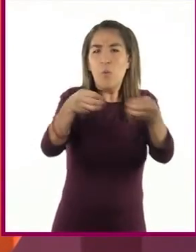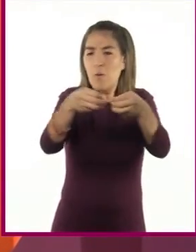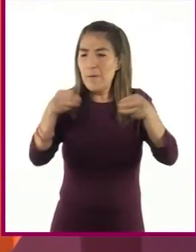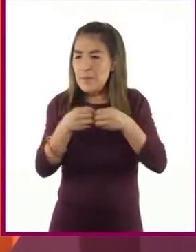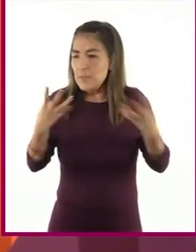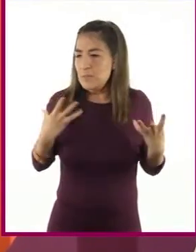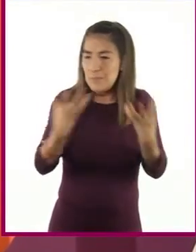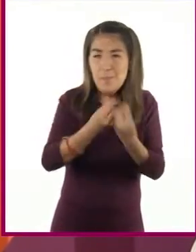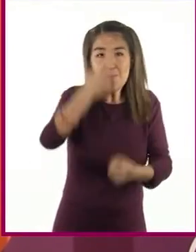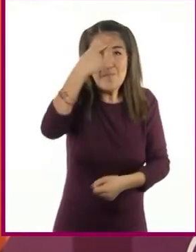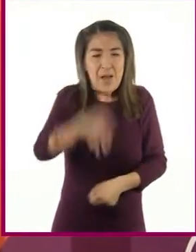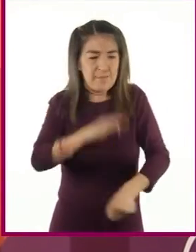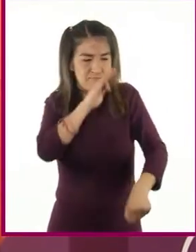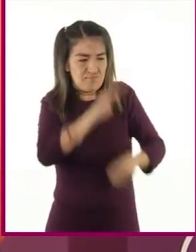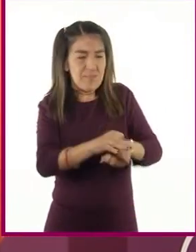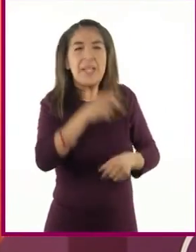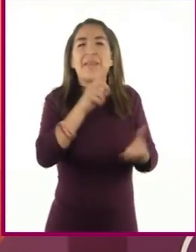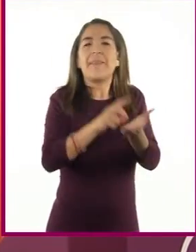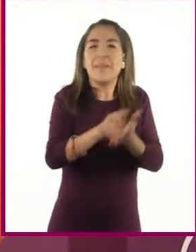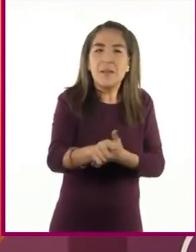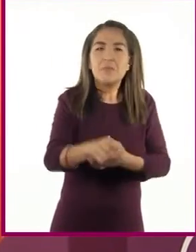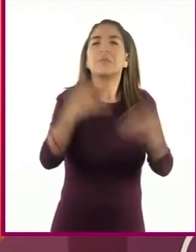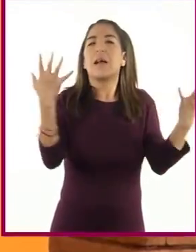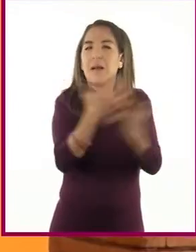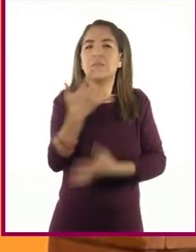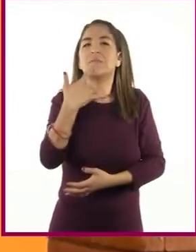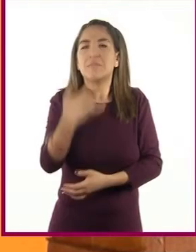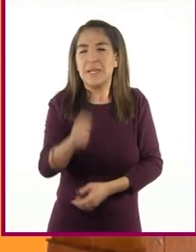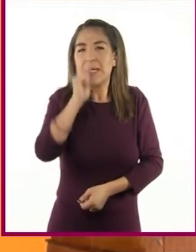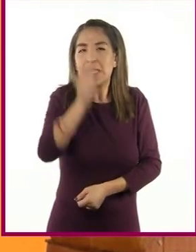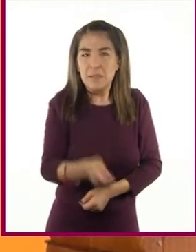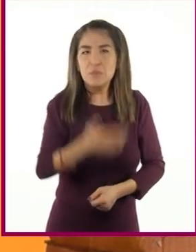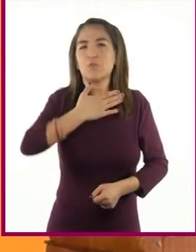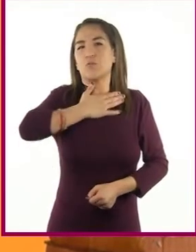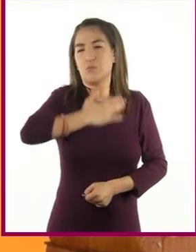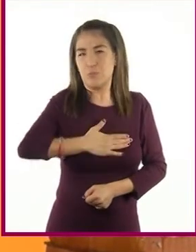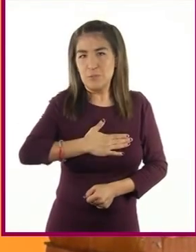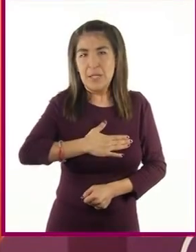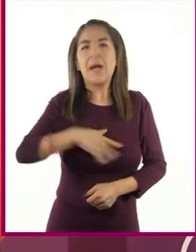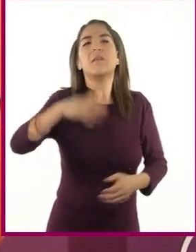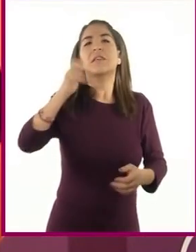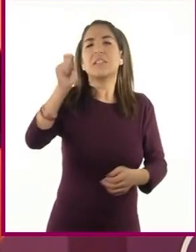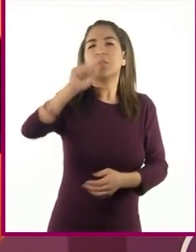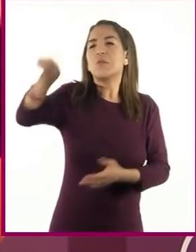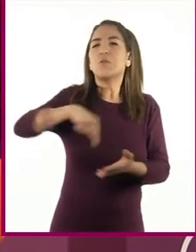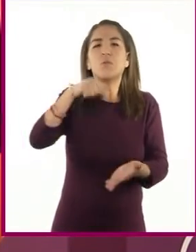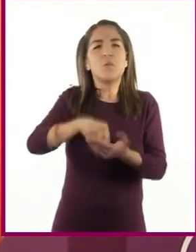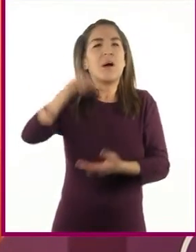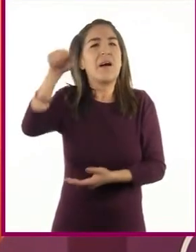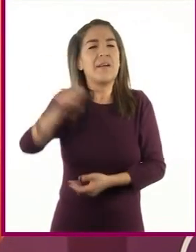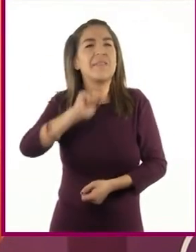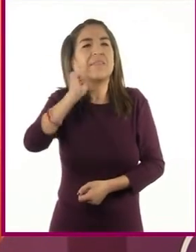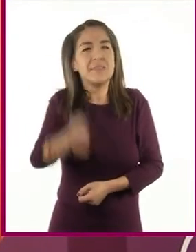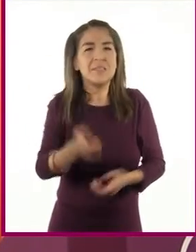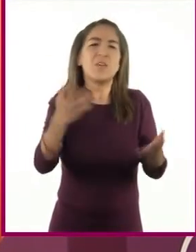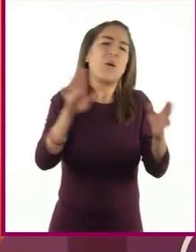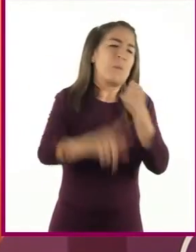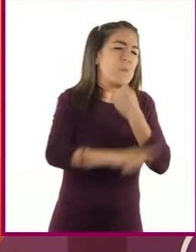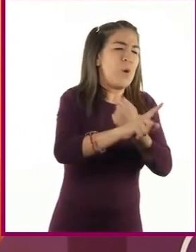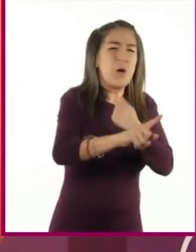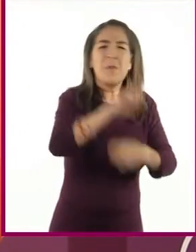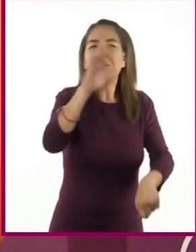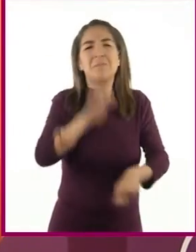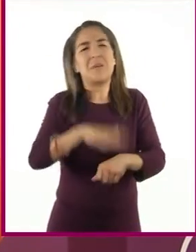para defender los derechos y lograr que se haga justicia en aquellas situaciones que